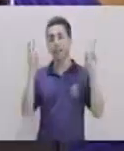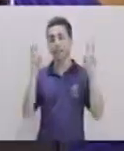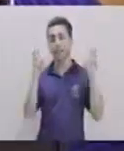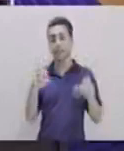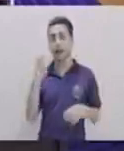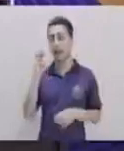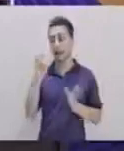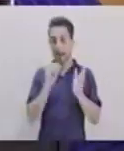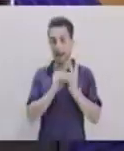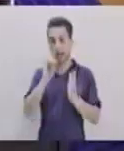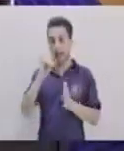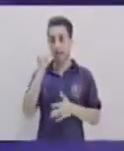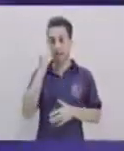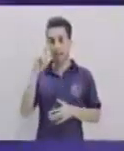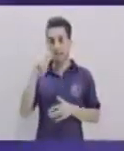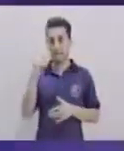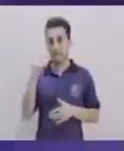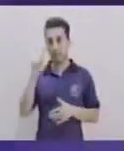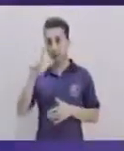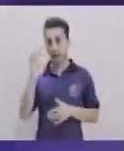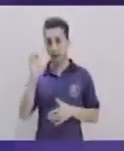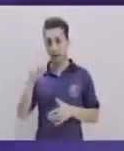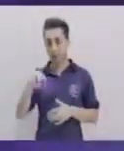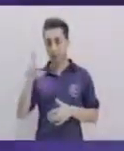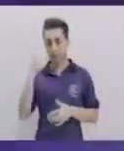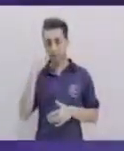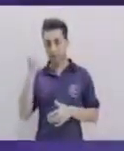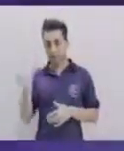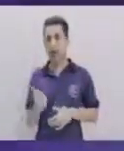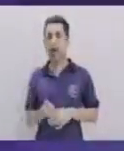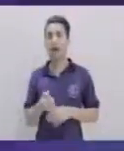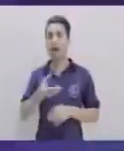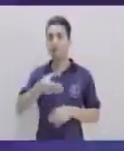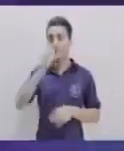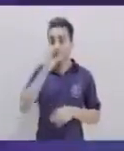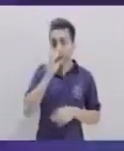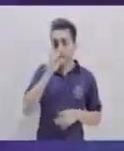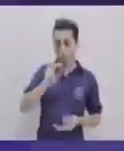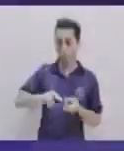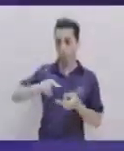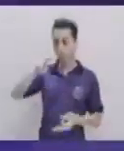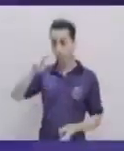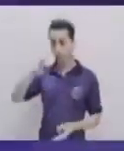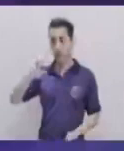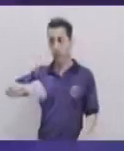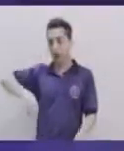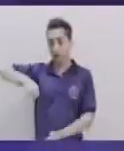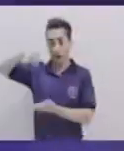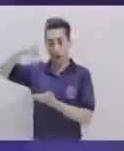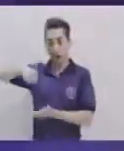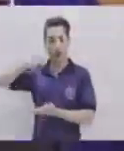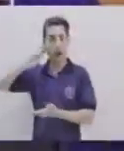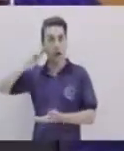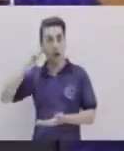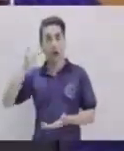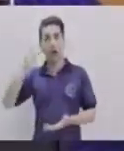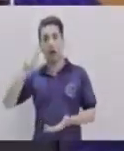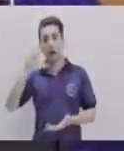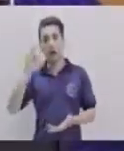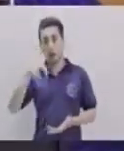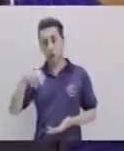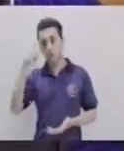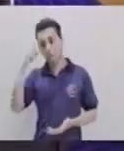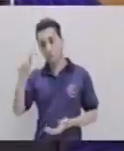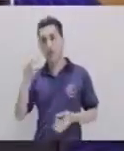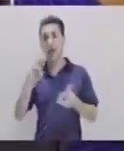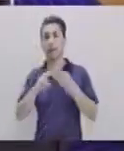trabajaremos equivalencia entre vaso, botella y galón. En el área de matemática para tercer grado.